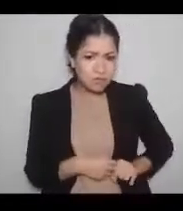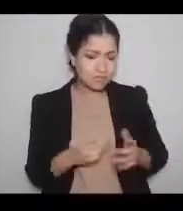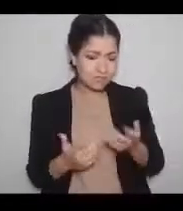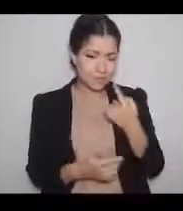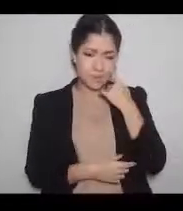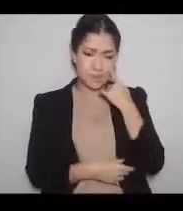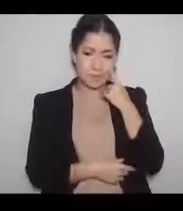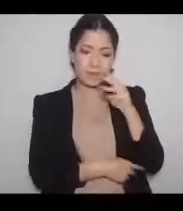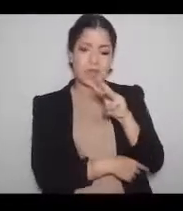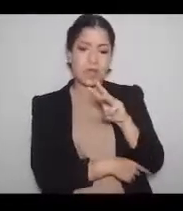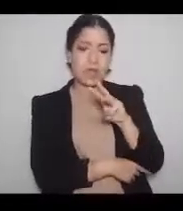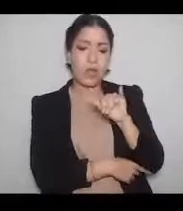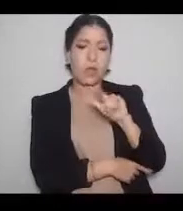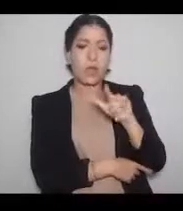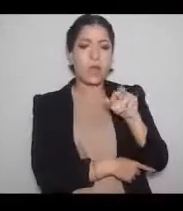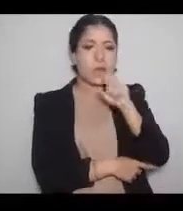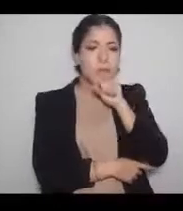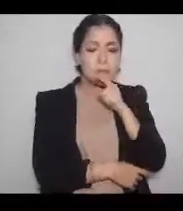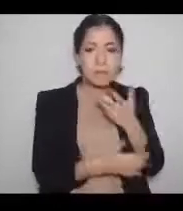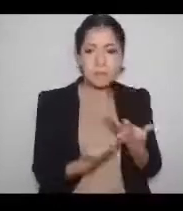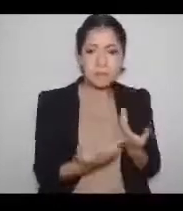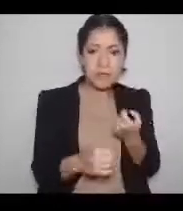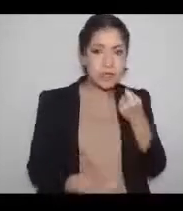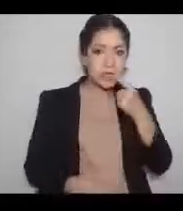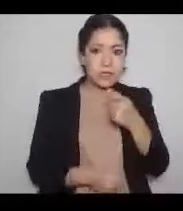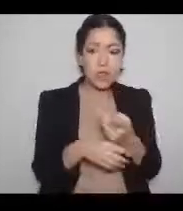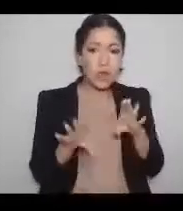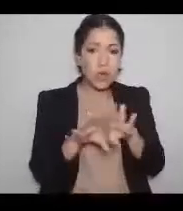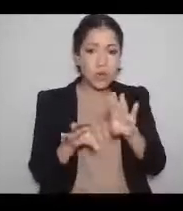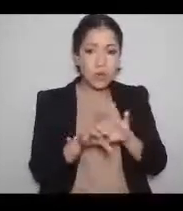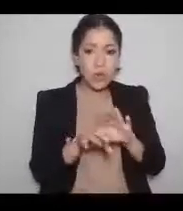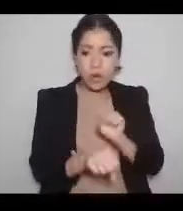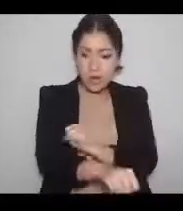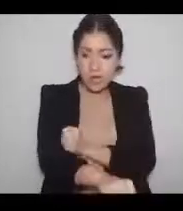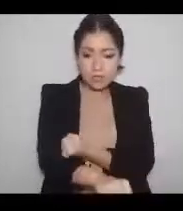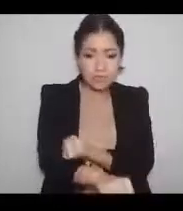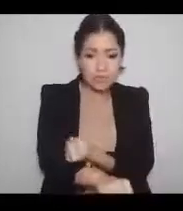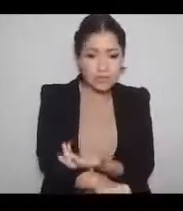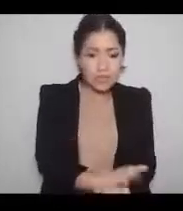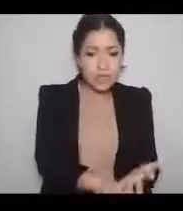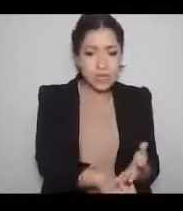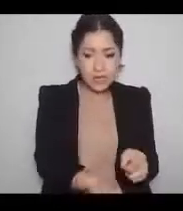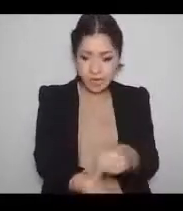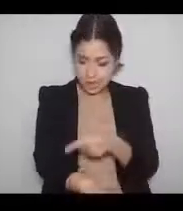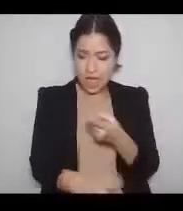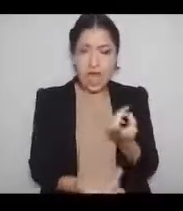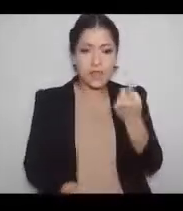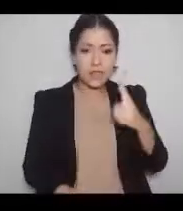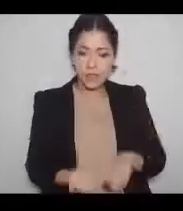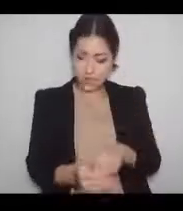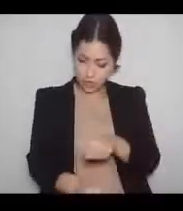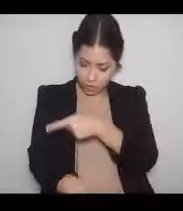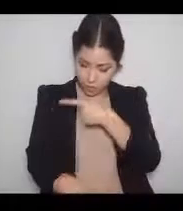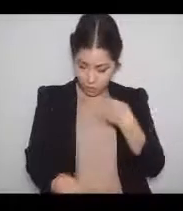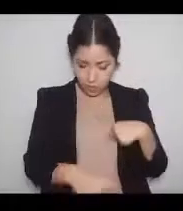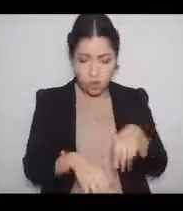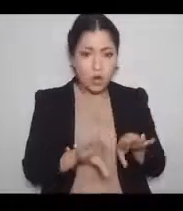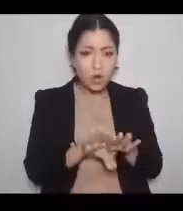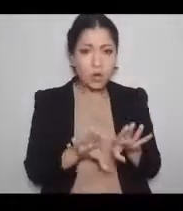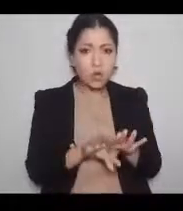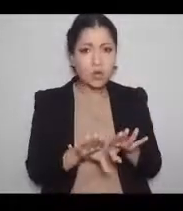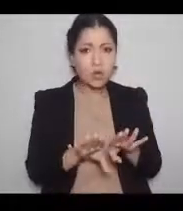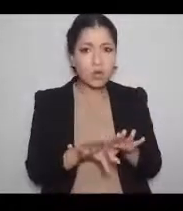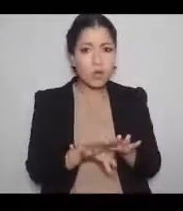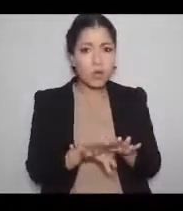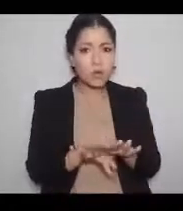órbitas de los planetas. ¿Te das cuenta de eso? Lo que se mueve dentro del cuerpo y lo más lejano